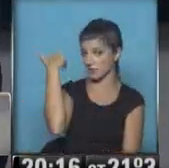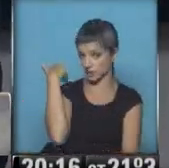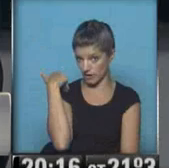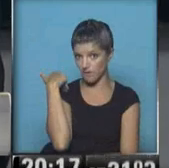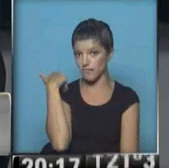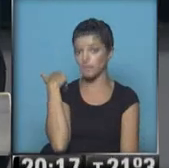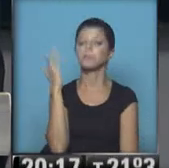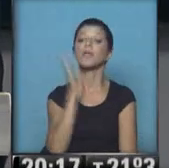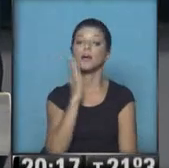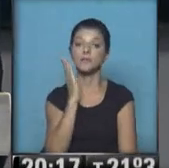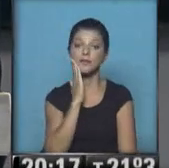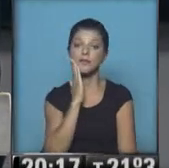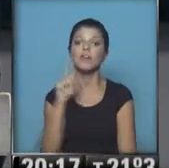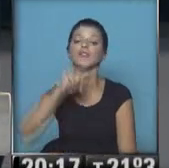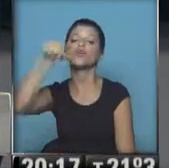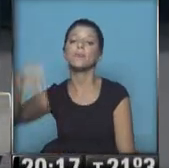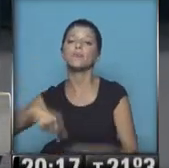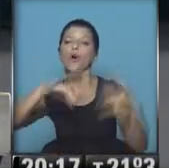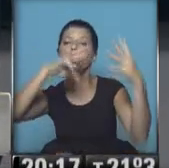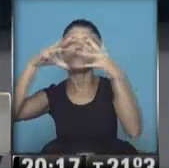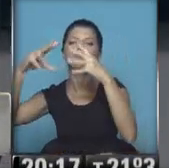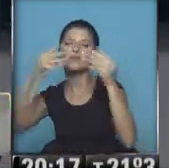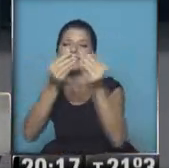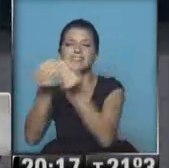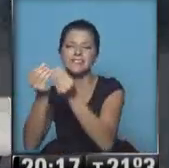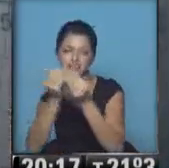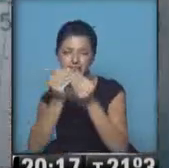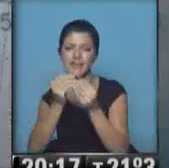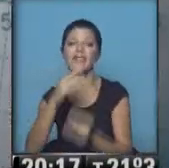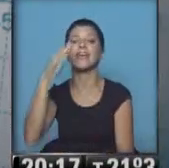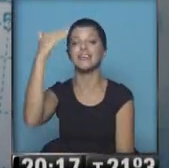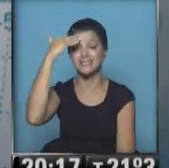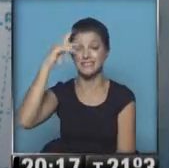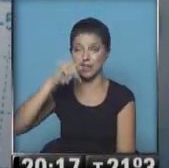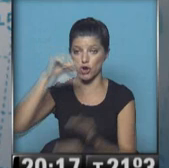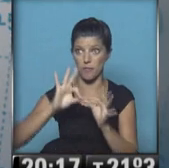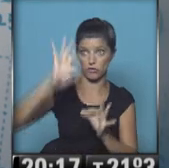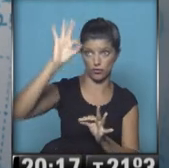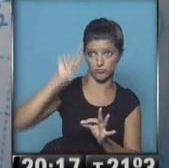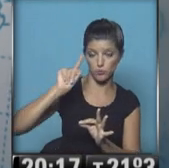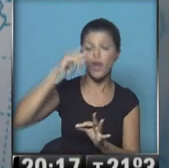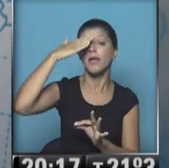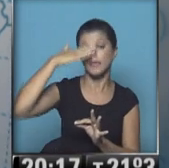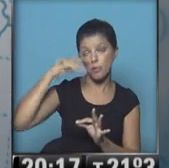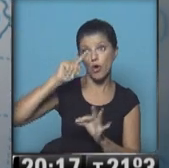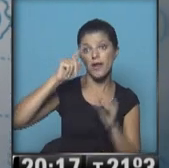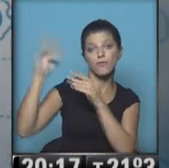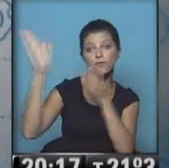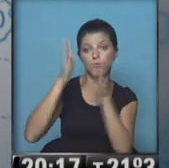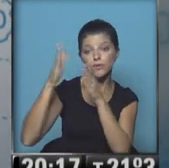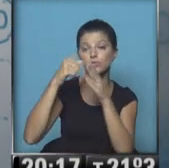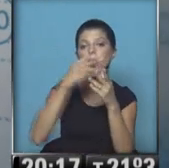especialmente en horas de la tarde, provocó una nube de cenizas a una altura de 15 kilómetros. Y luego con los vientos, esta nube de ceniza se